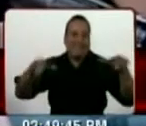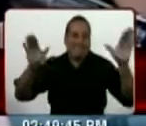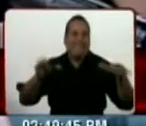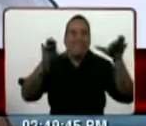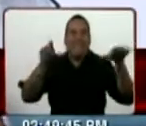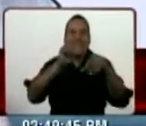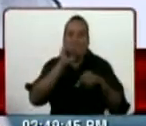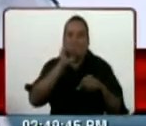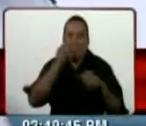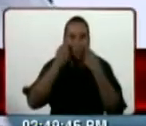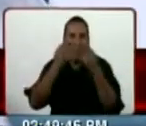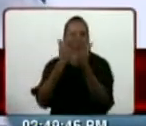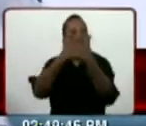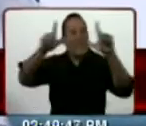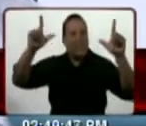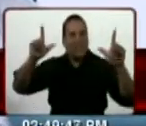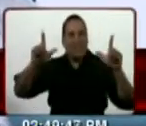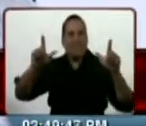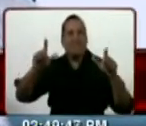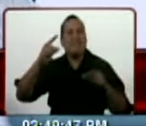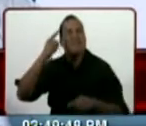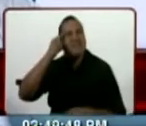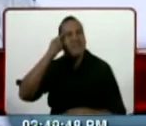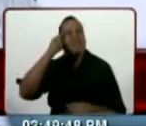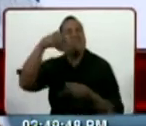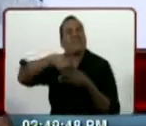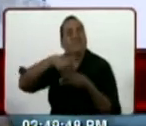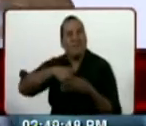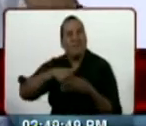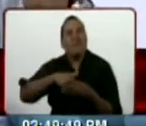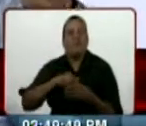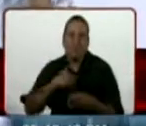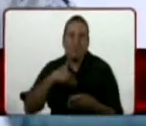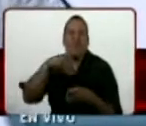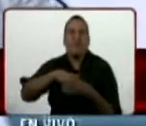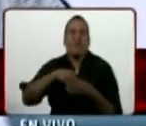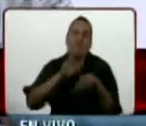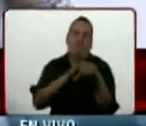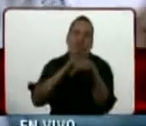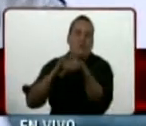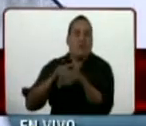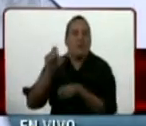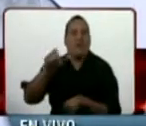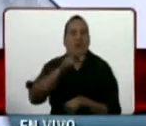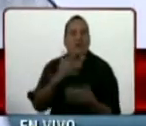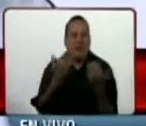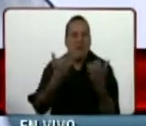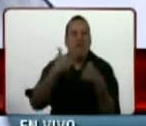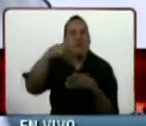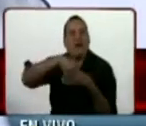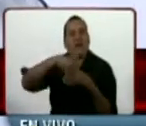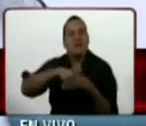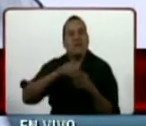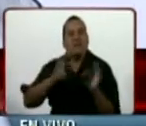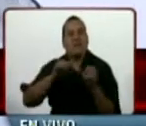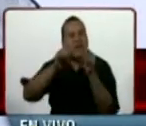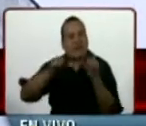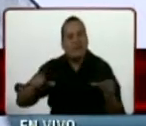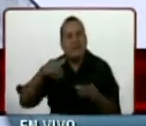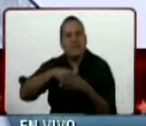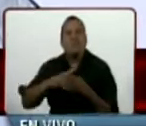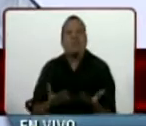que vuela libre, le envié mi voto. Voté por él. Y llamo a todo el mundo a votar, a todo el mundo. Que nadie se quede en su casa. Vamos a